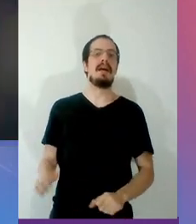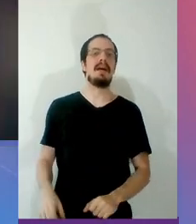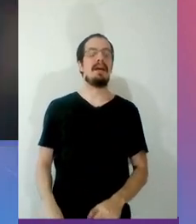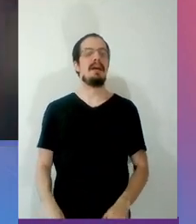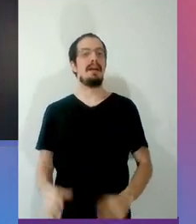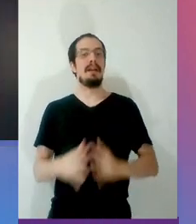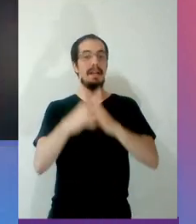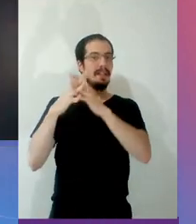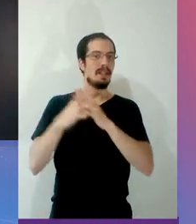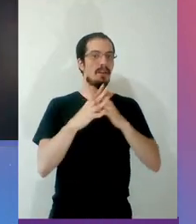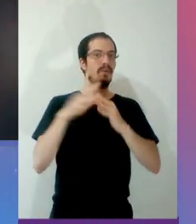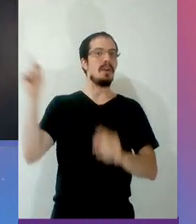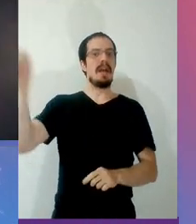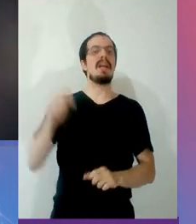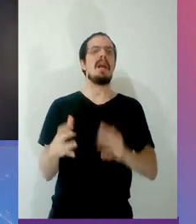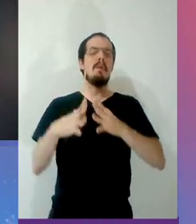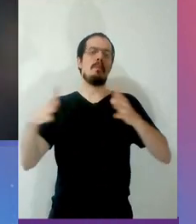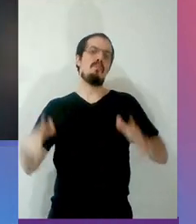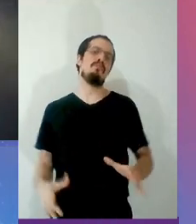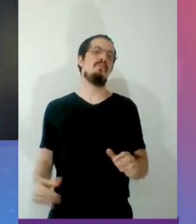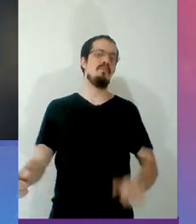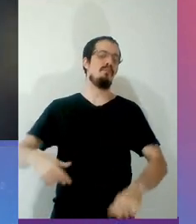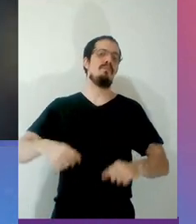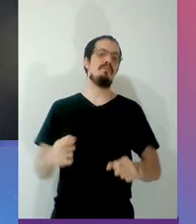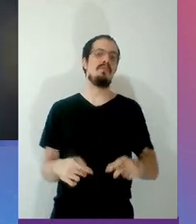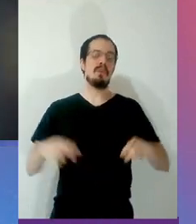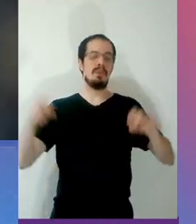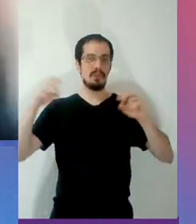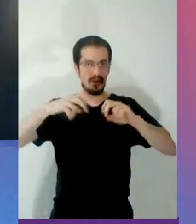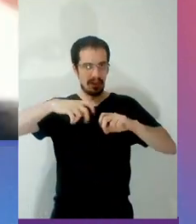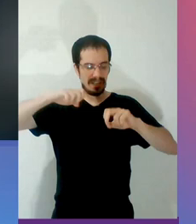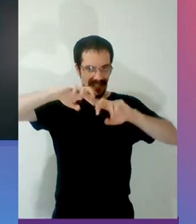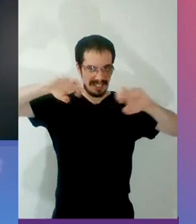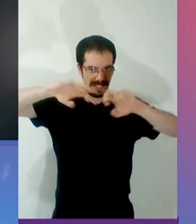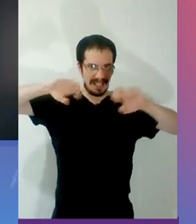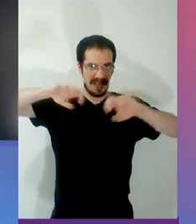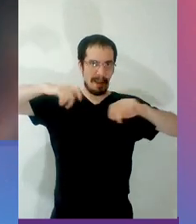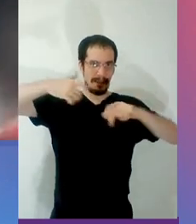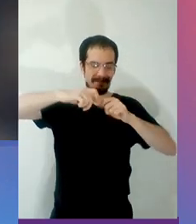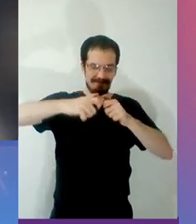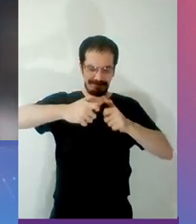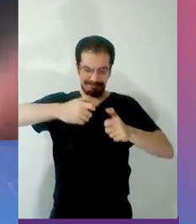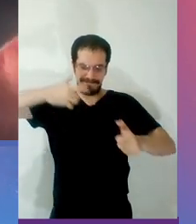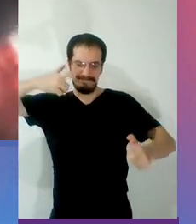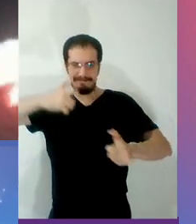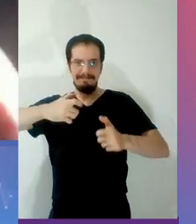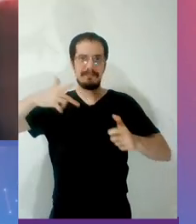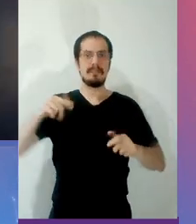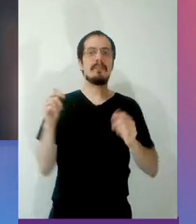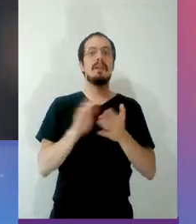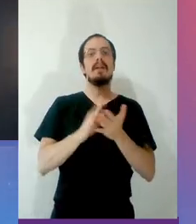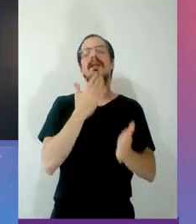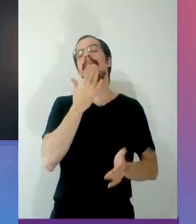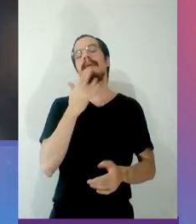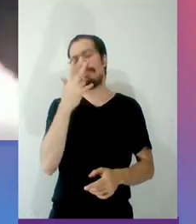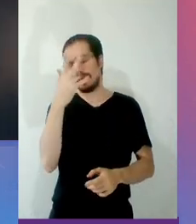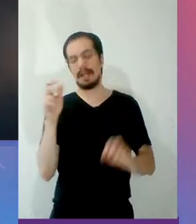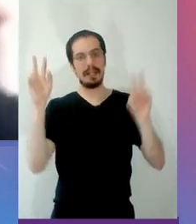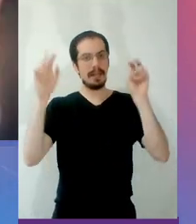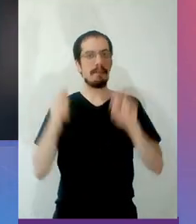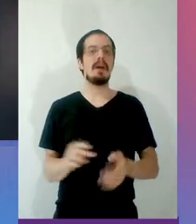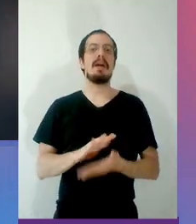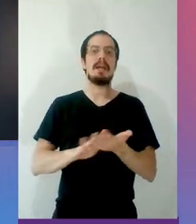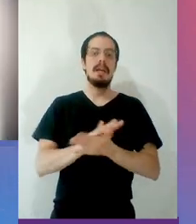de hecho, caemos un poco en el error también como de Santiago, Chile, y entonces, en el fondo, claro, en Santiago tal vez puedo pedir